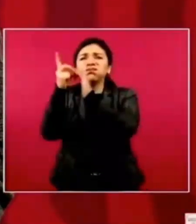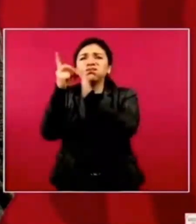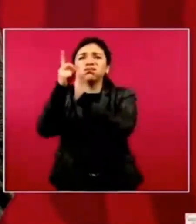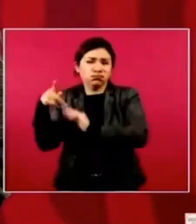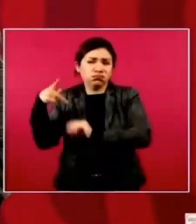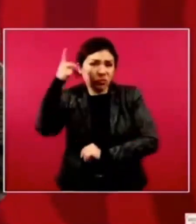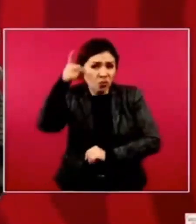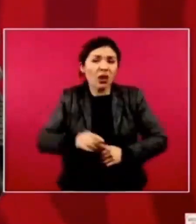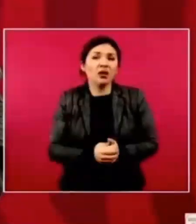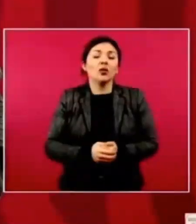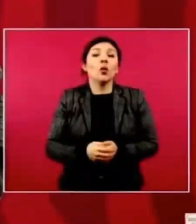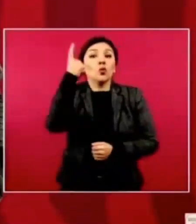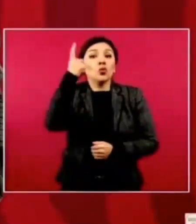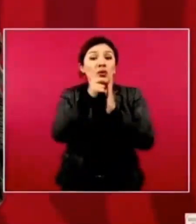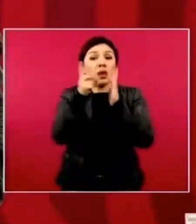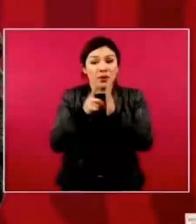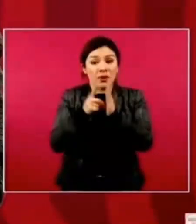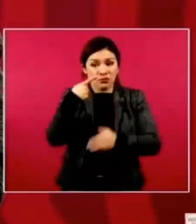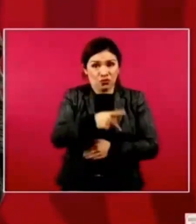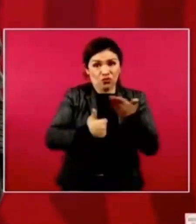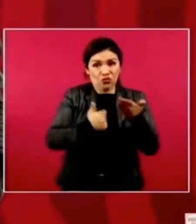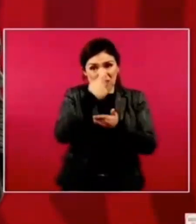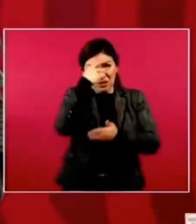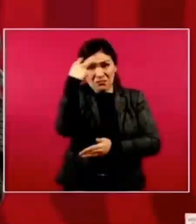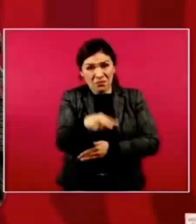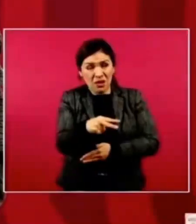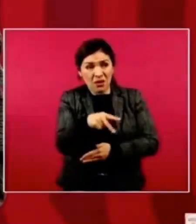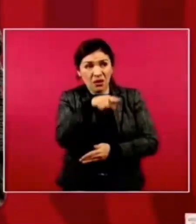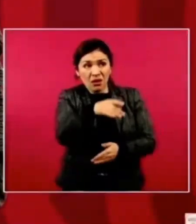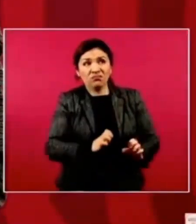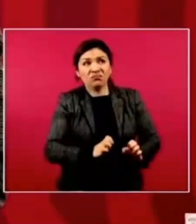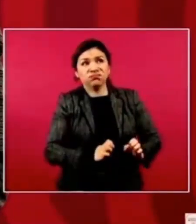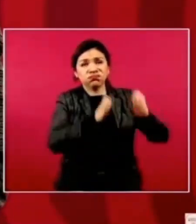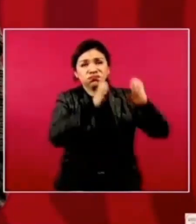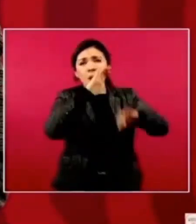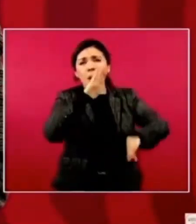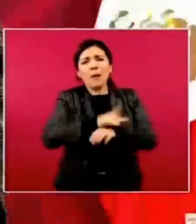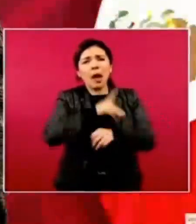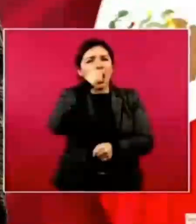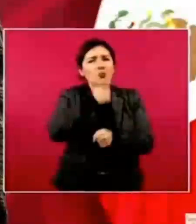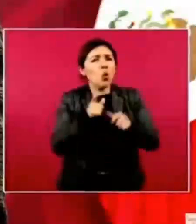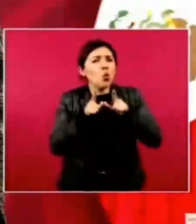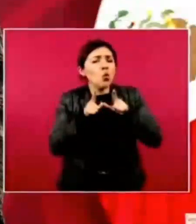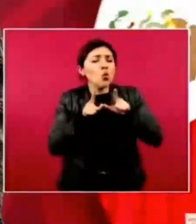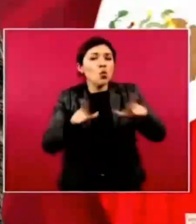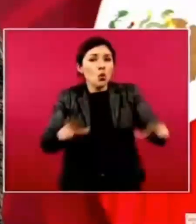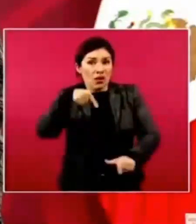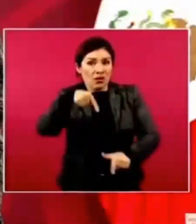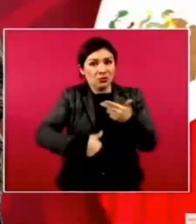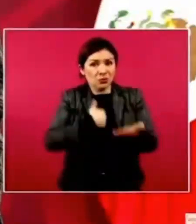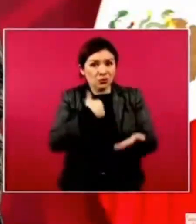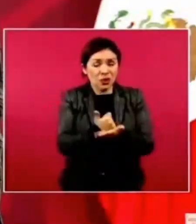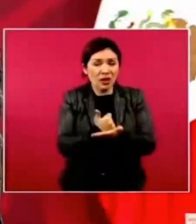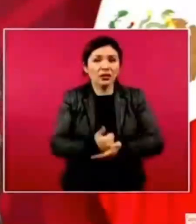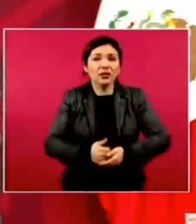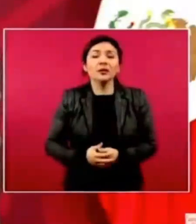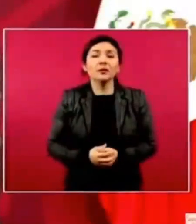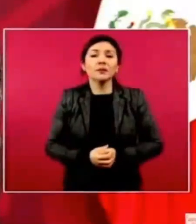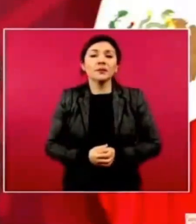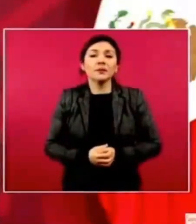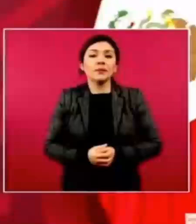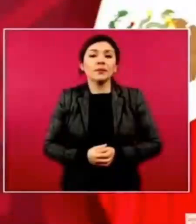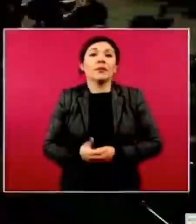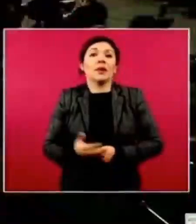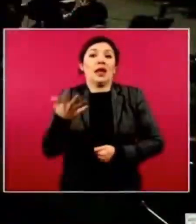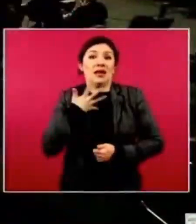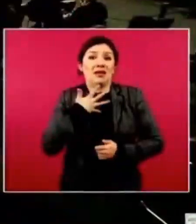tiene un departamento en la Ciudad de México que es de los más lujosos de la ciudad y tiene